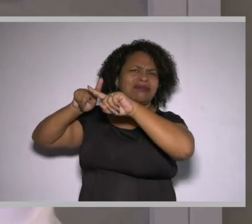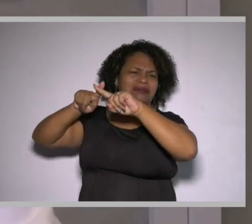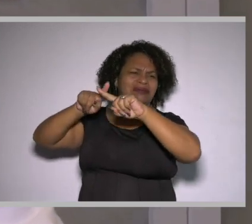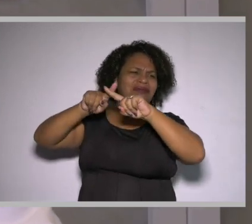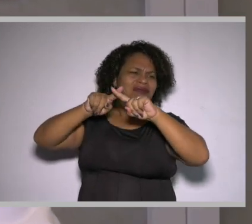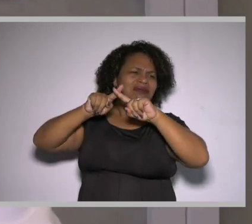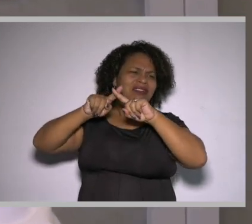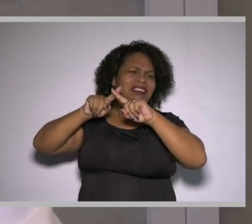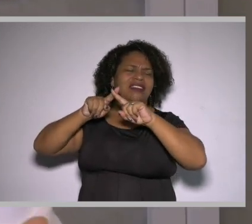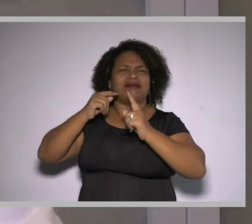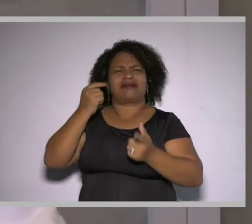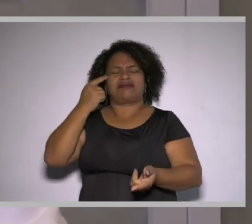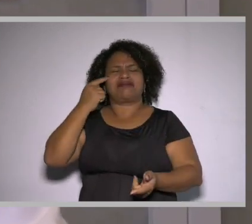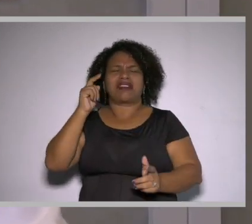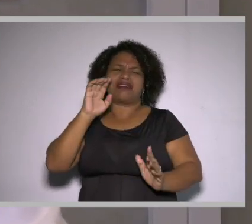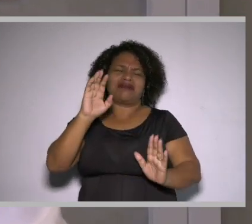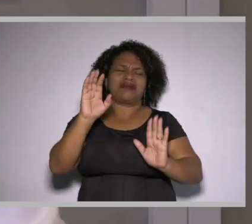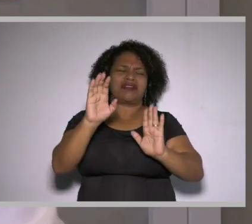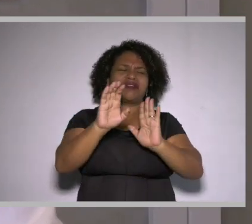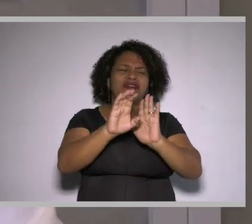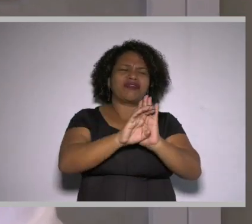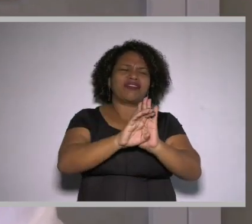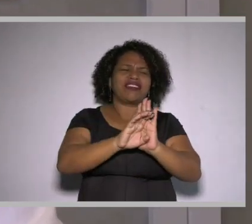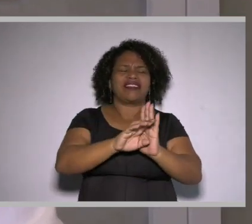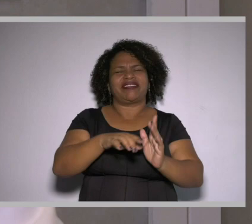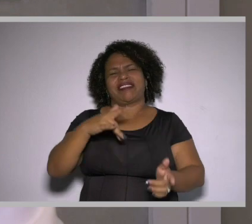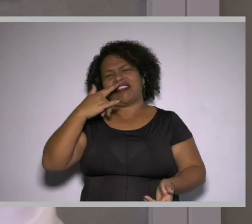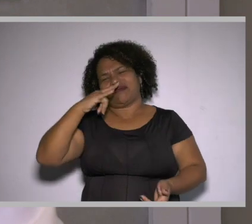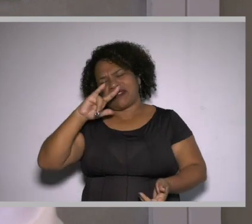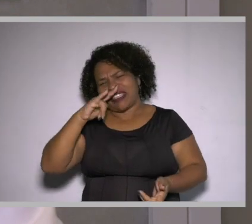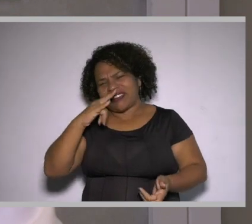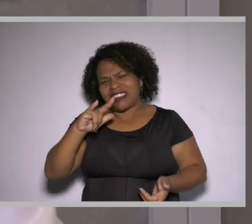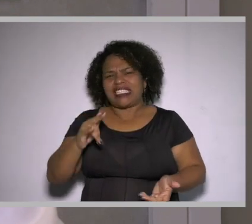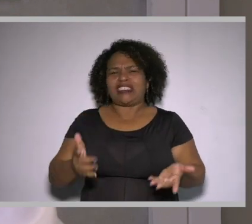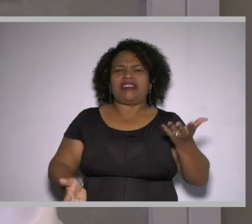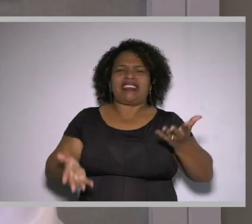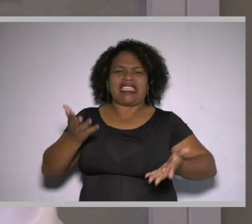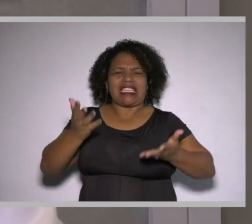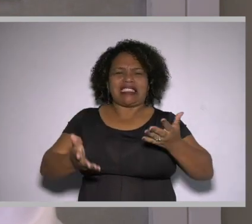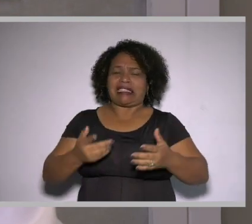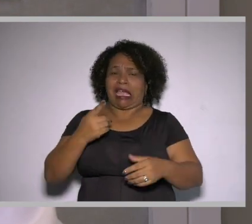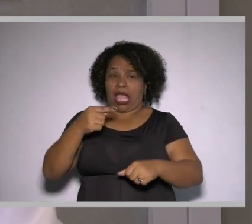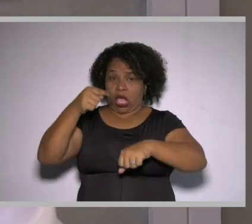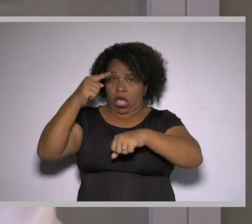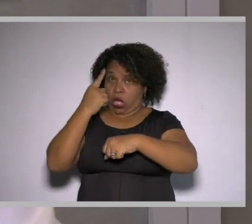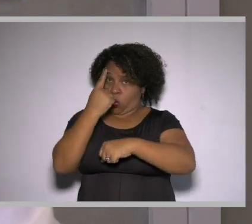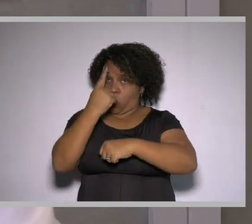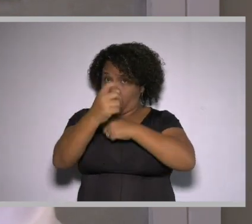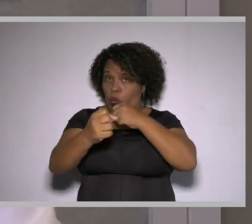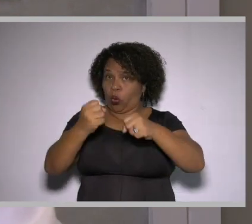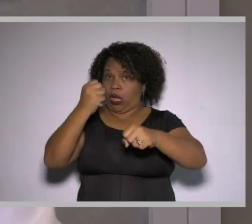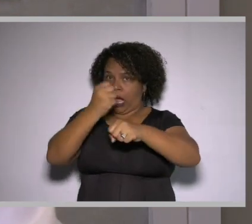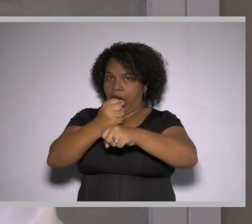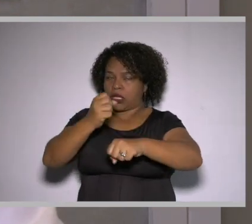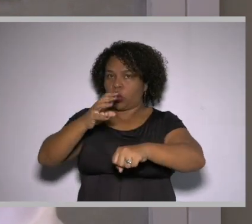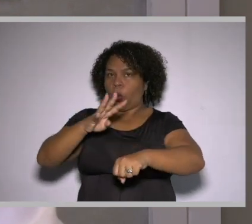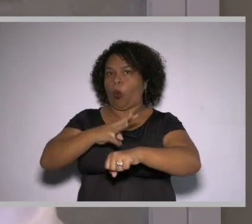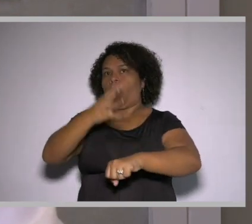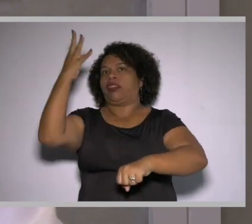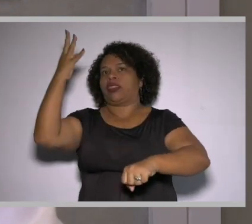presentar estos microdespertares de manera abrupta, aparte de los ronquidos más sonoros, la